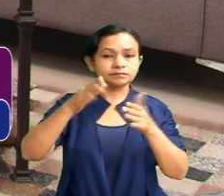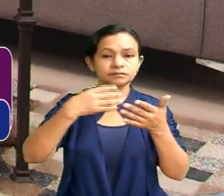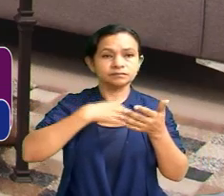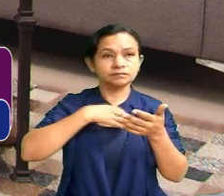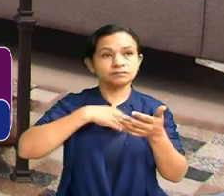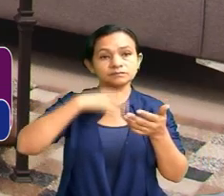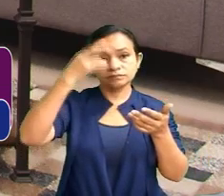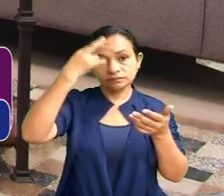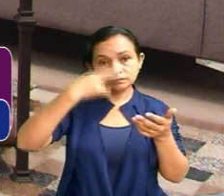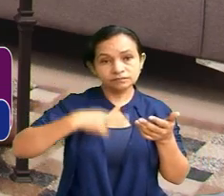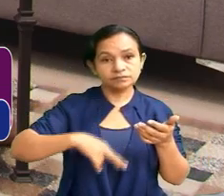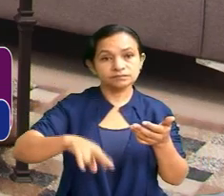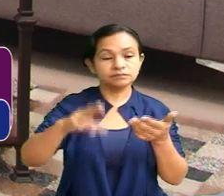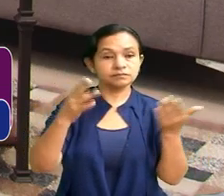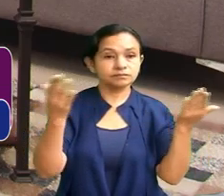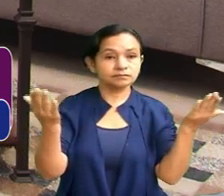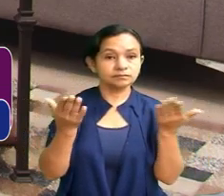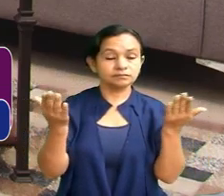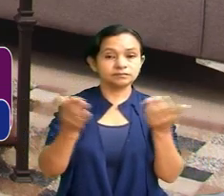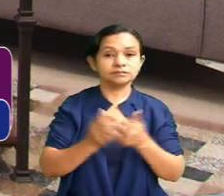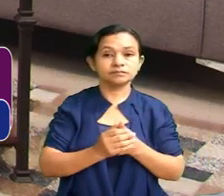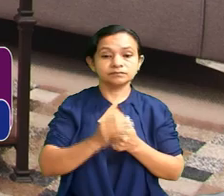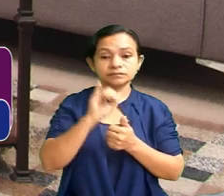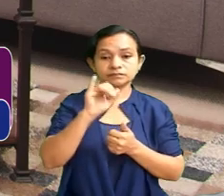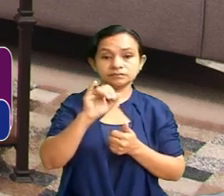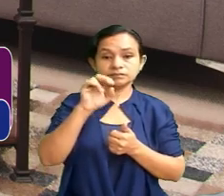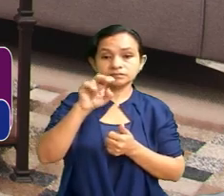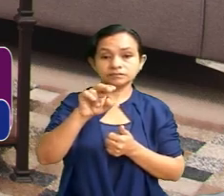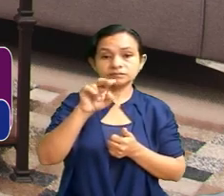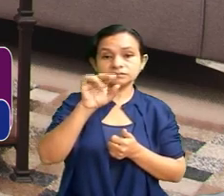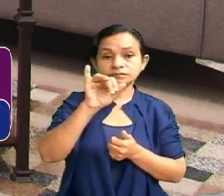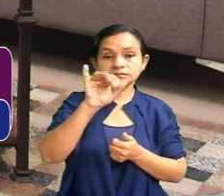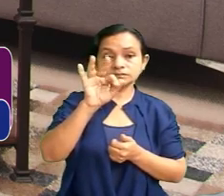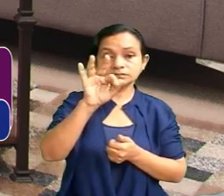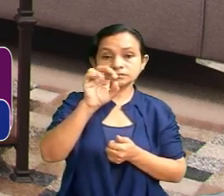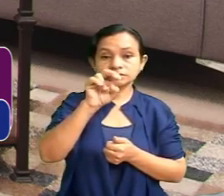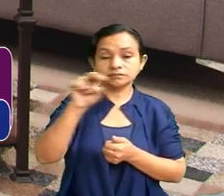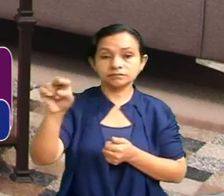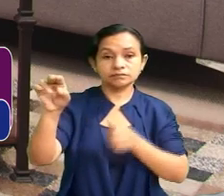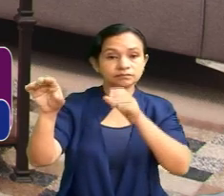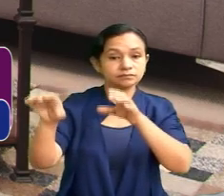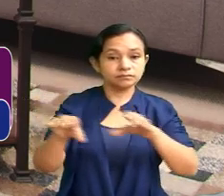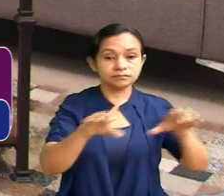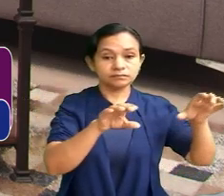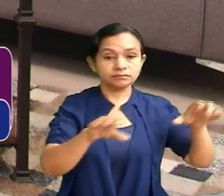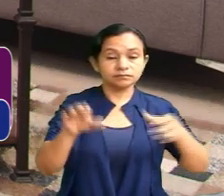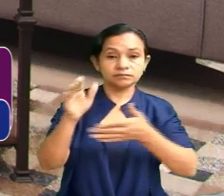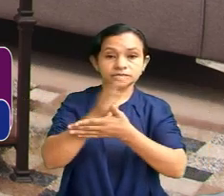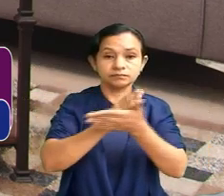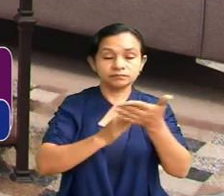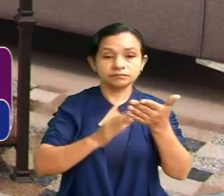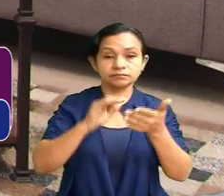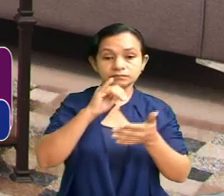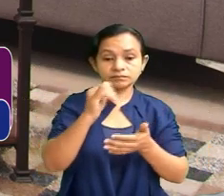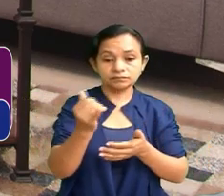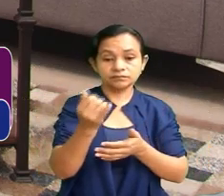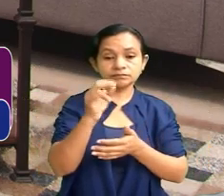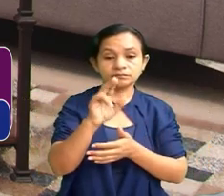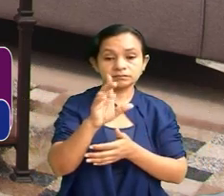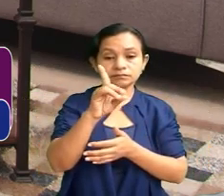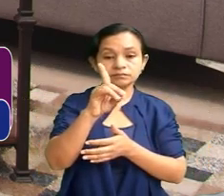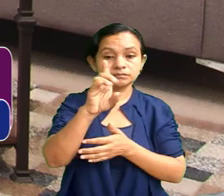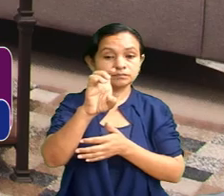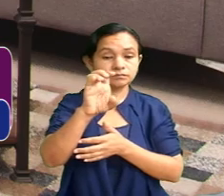y y el informe hemos visto que está articulando algunas actividades por ejemplo rescate de las ideas que son